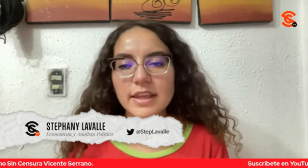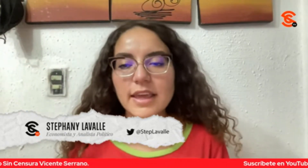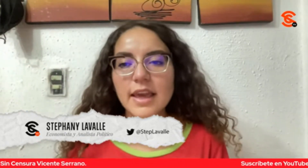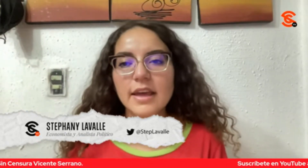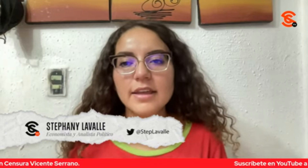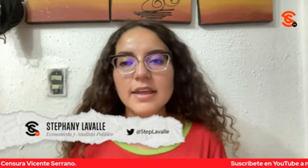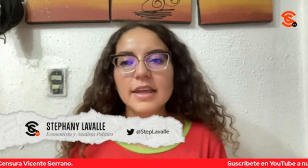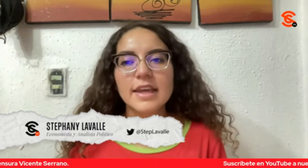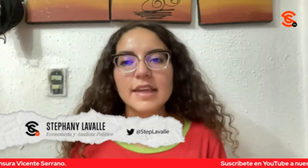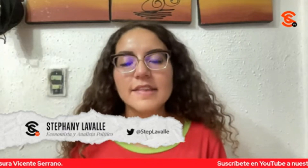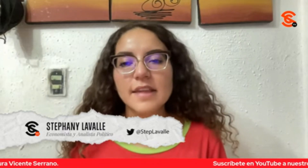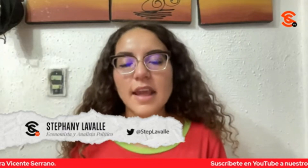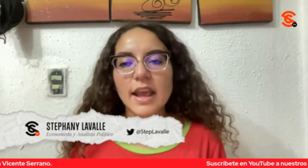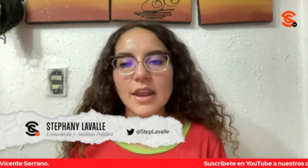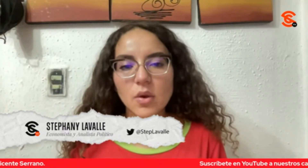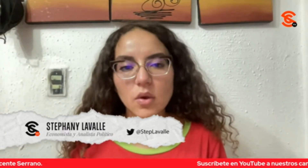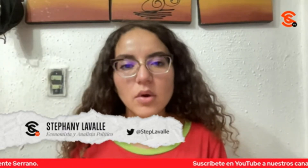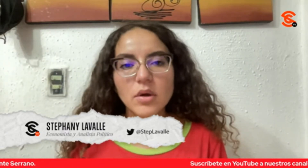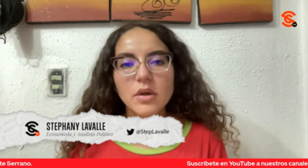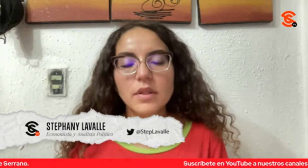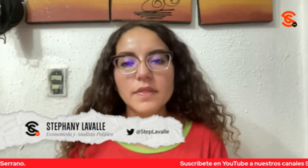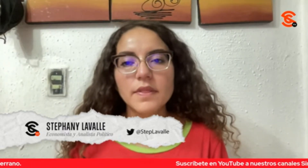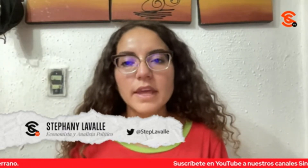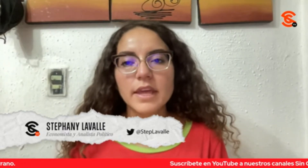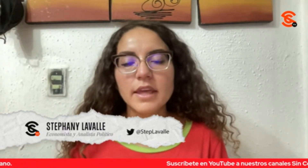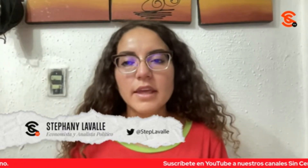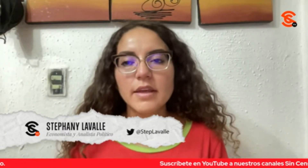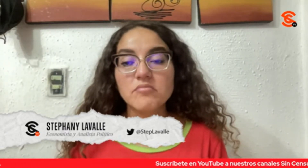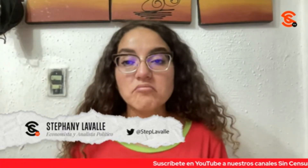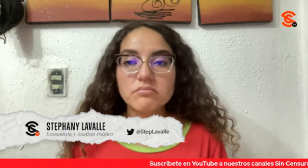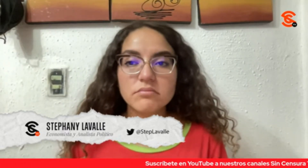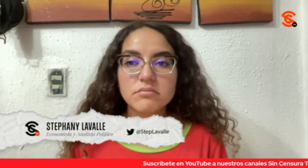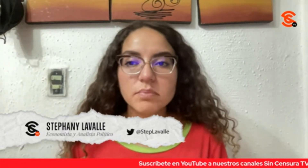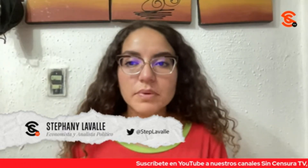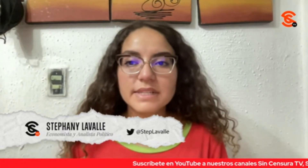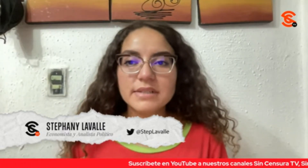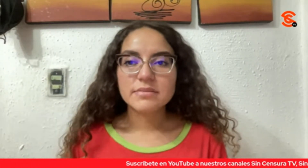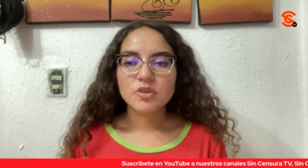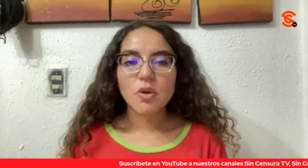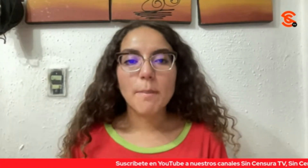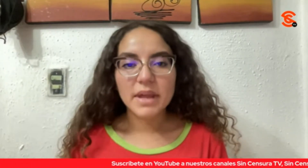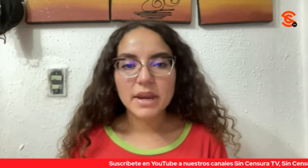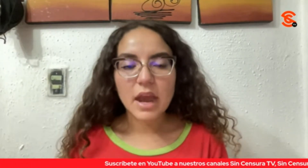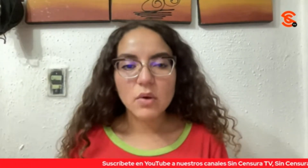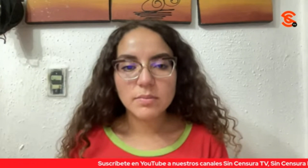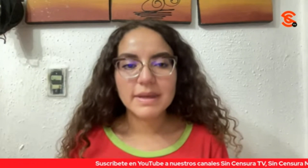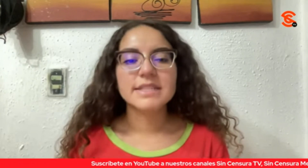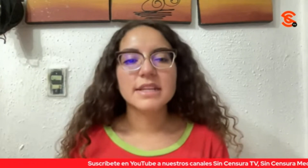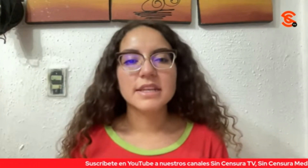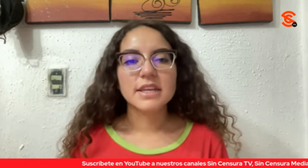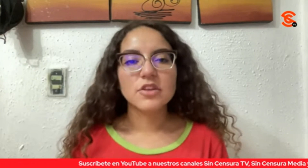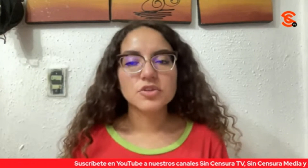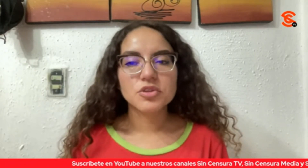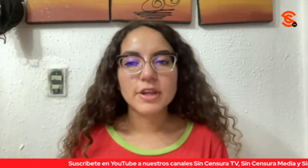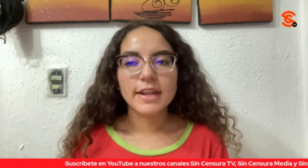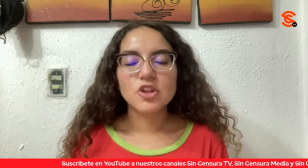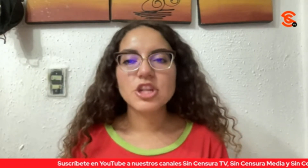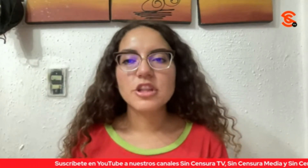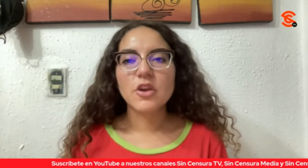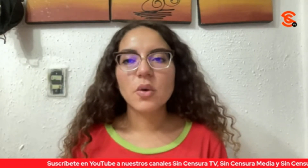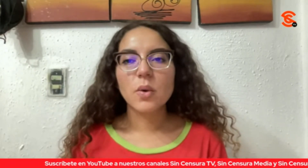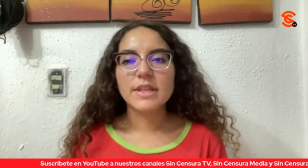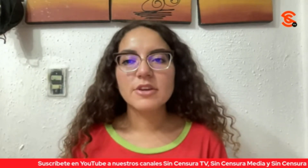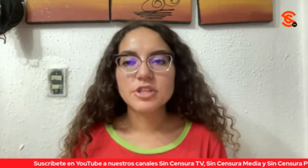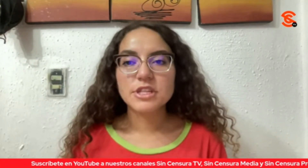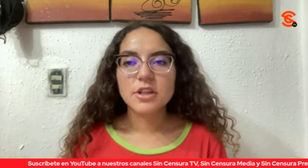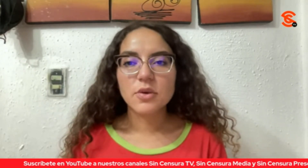una oligarquía que se encargó de romper aún más el tejido social.